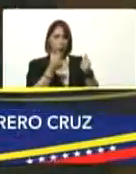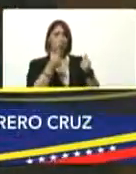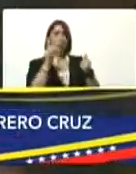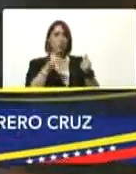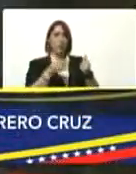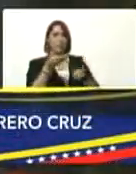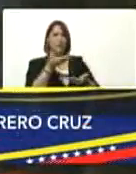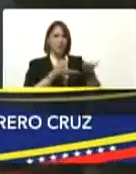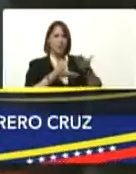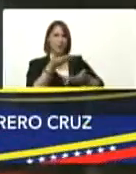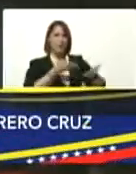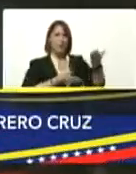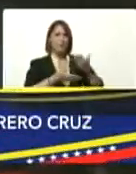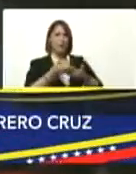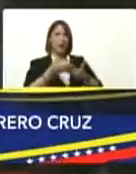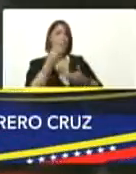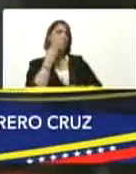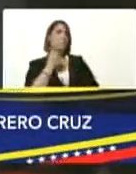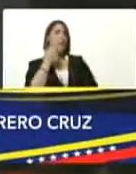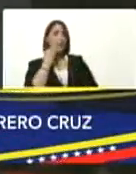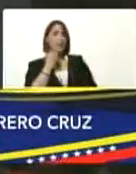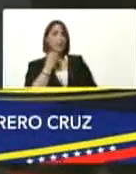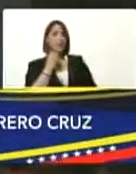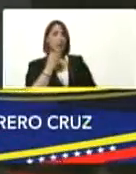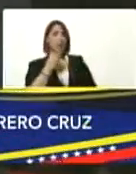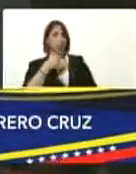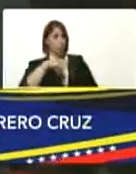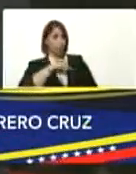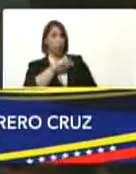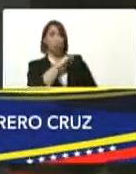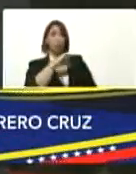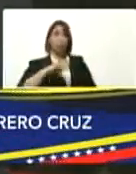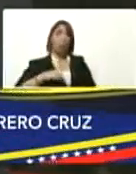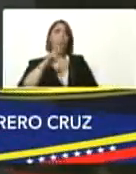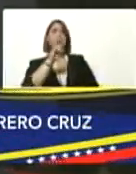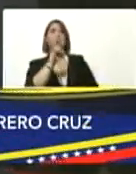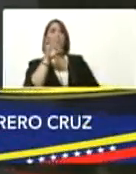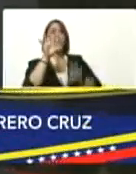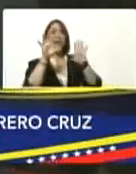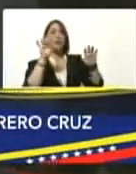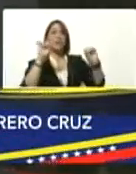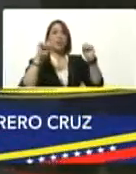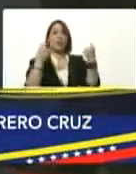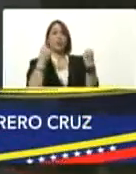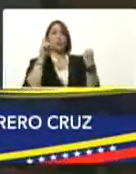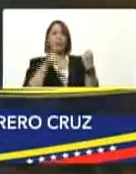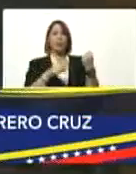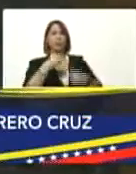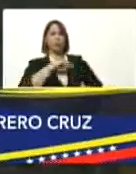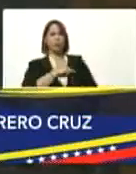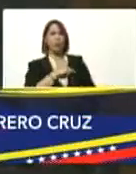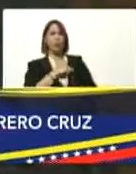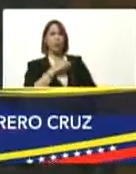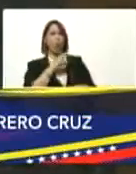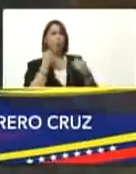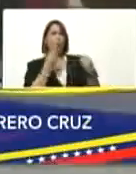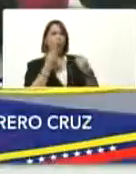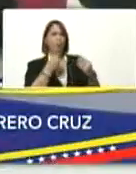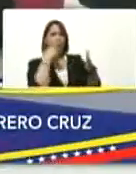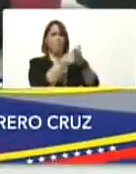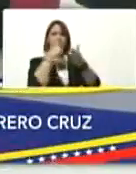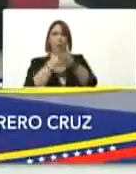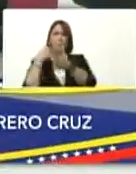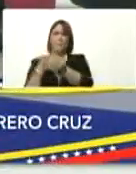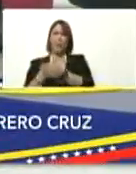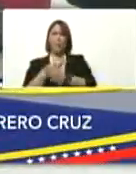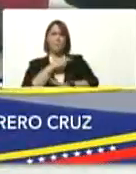Somos dos países bloqueados, dos países que hemos tenido que enfrentar las consecuencias crueles de ese bloqueo, pero también